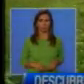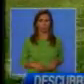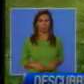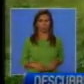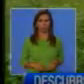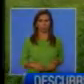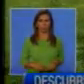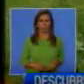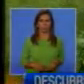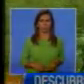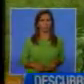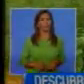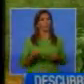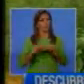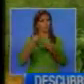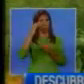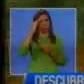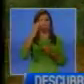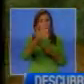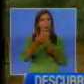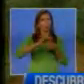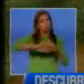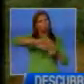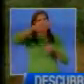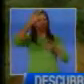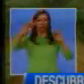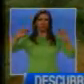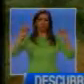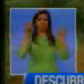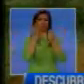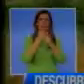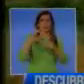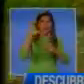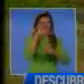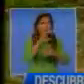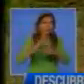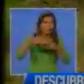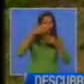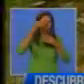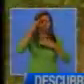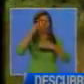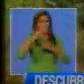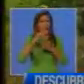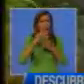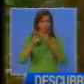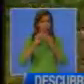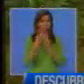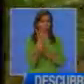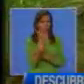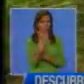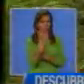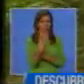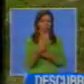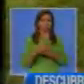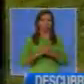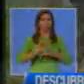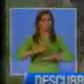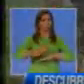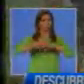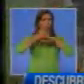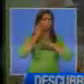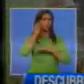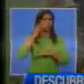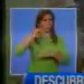Movimiento extraño detectó inteligencia policial en las montañas de Santa Rosa. La unidad de intervención inmediata 2, al mando del agente María Dolores